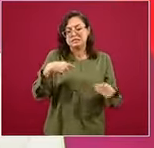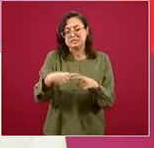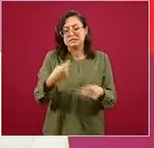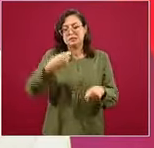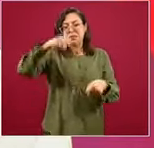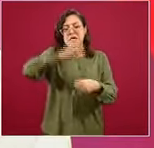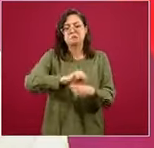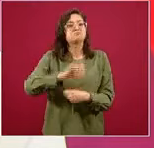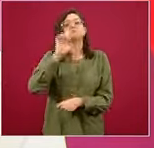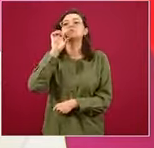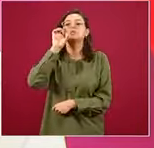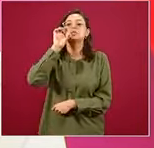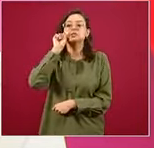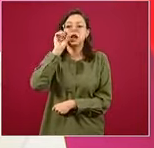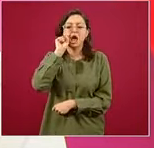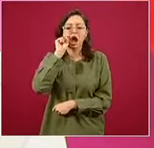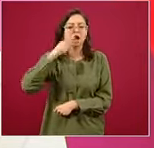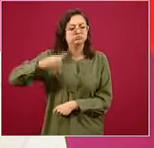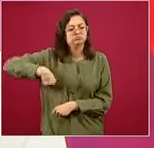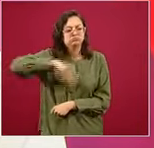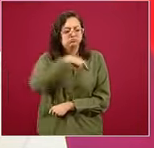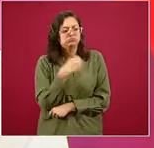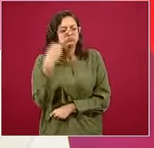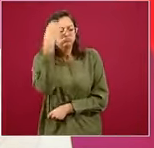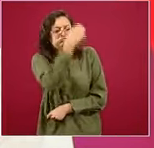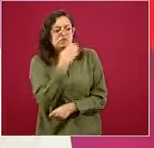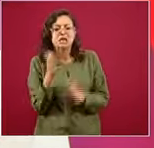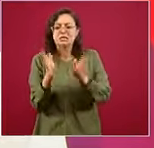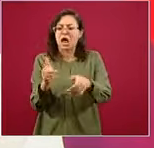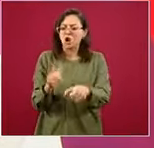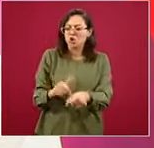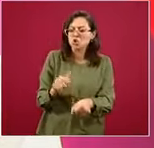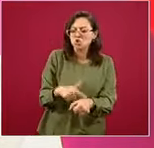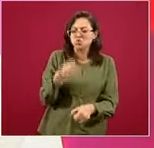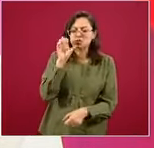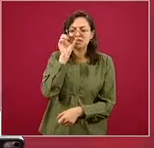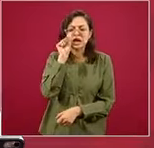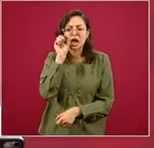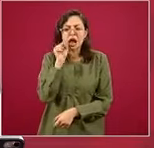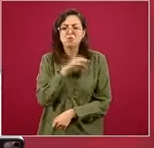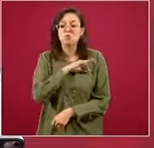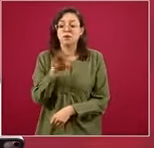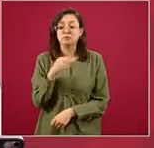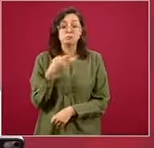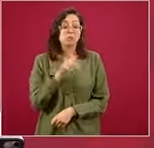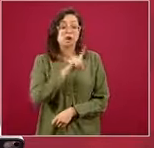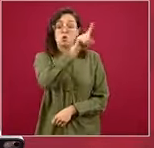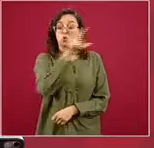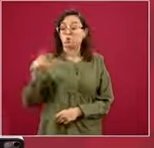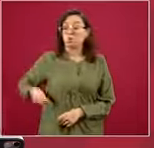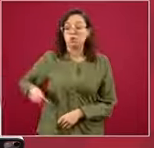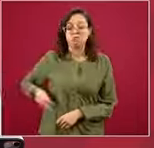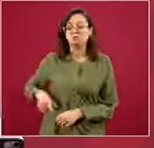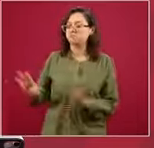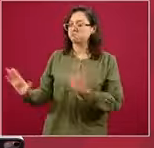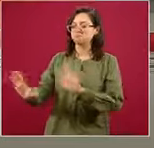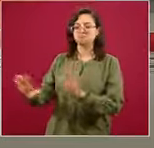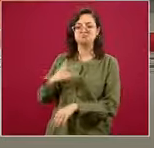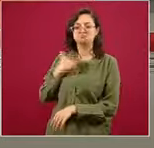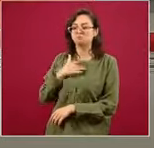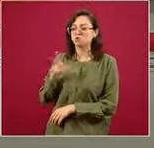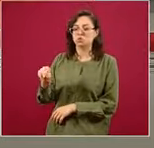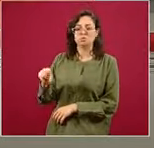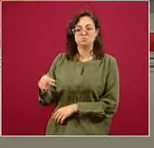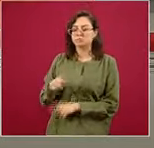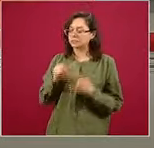naranja, de acuerdo a nuestra evaluación. Sin embargo, el gobierno de Baja California decidió mantener la perspectiva del rojo.